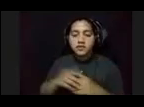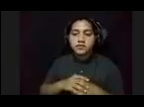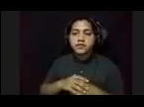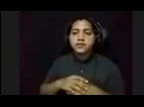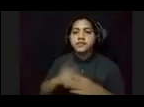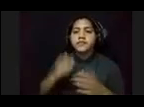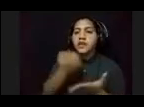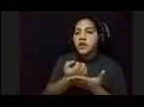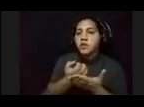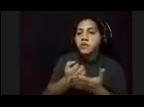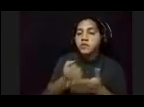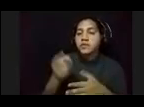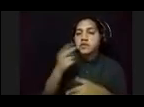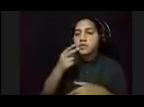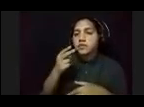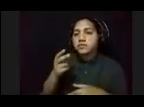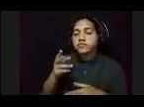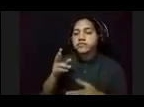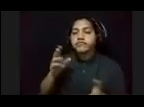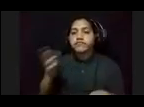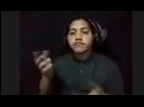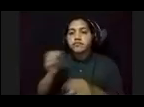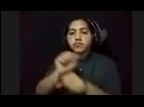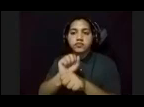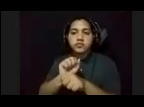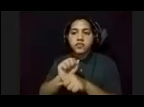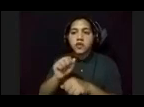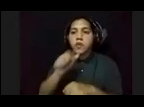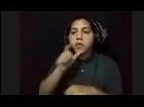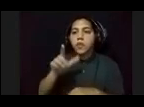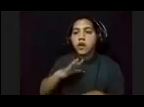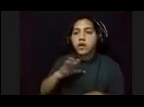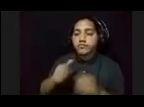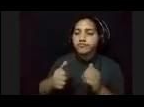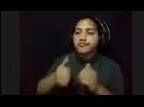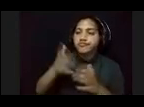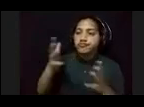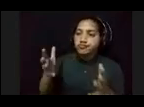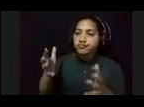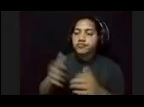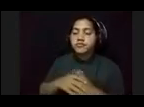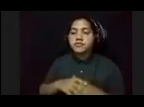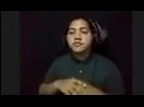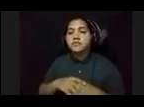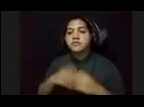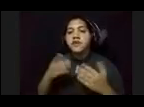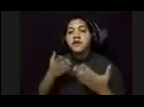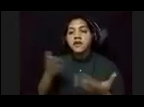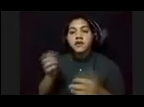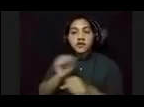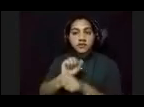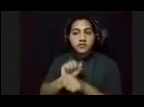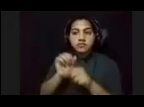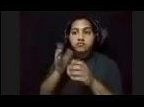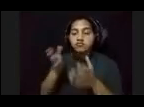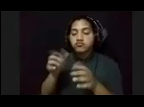tabaquera empleaba a una gran cantidad de mujeres, por lo que estas trabajadoras constituían el segmento más